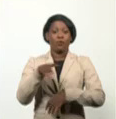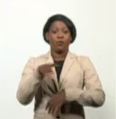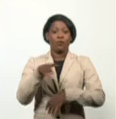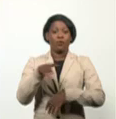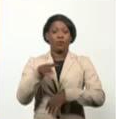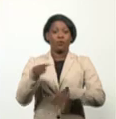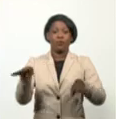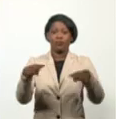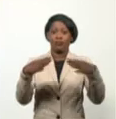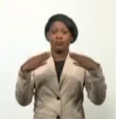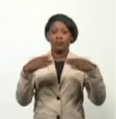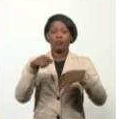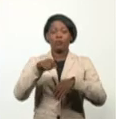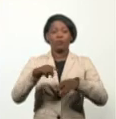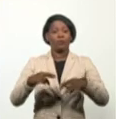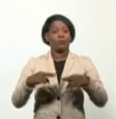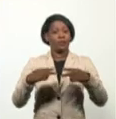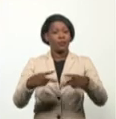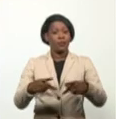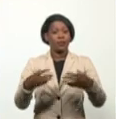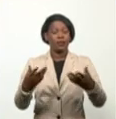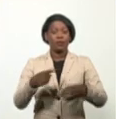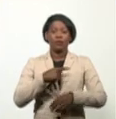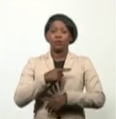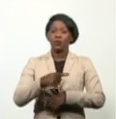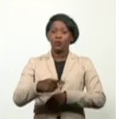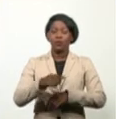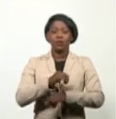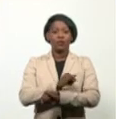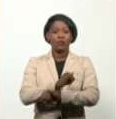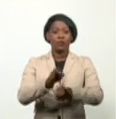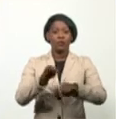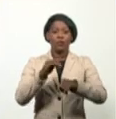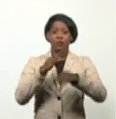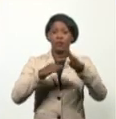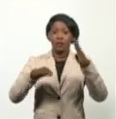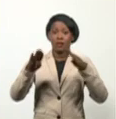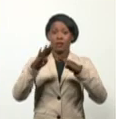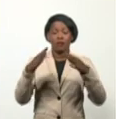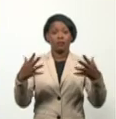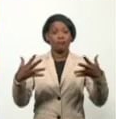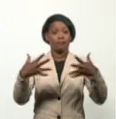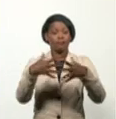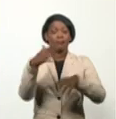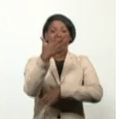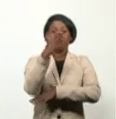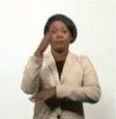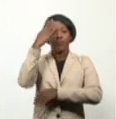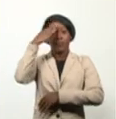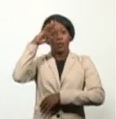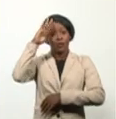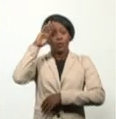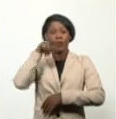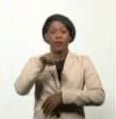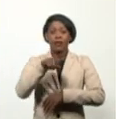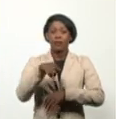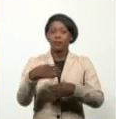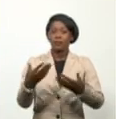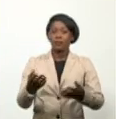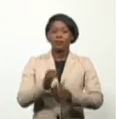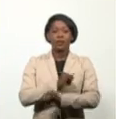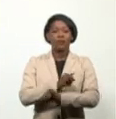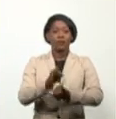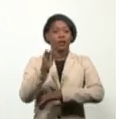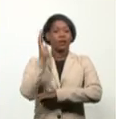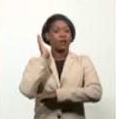La sede del Centro de Prensa Internacional del Ministerio de Relaciones Exteriores de la República de Cuba. De inmediato iniciamos la conferencia